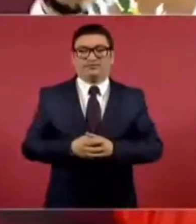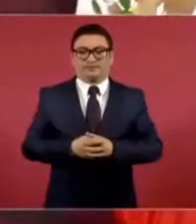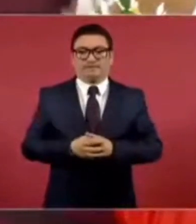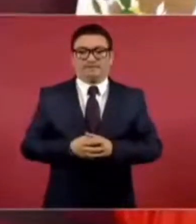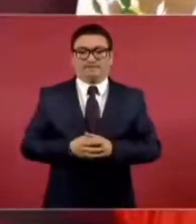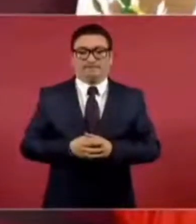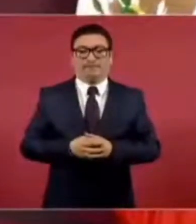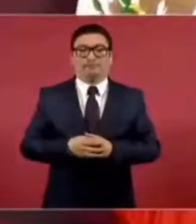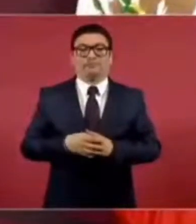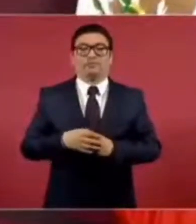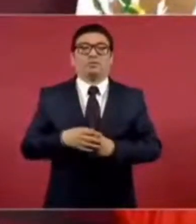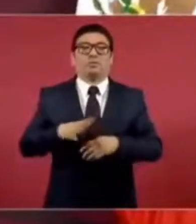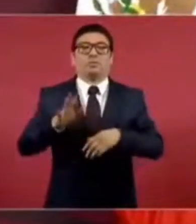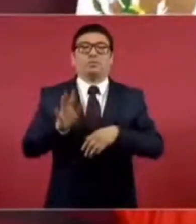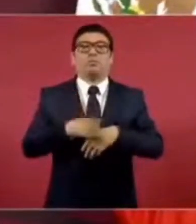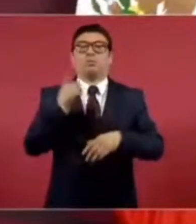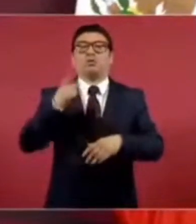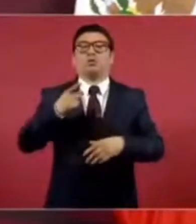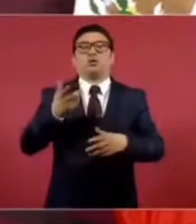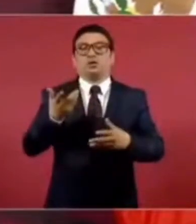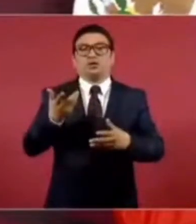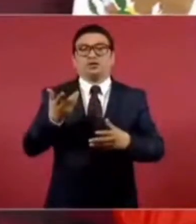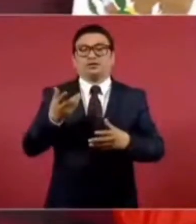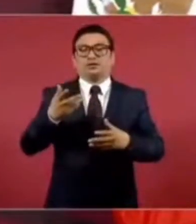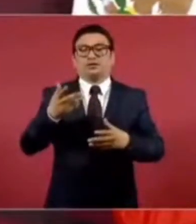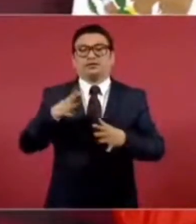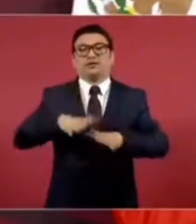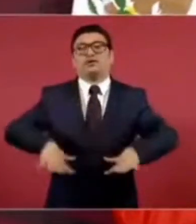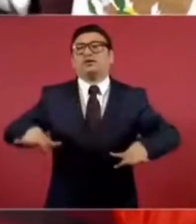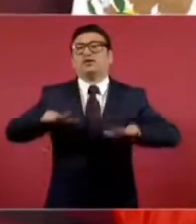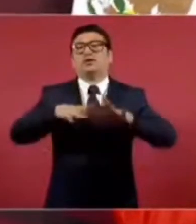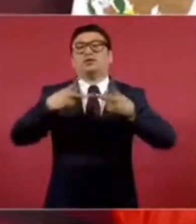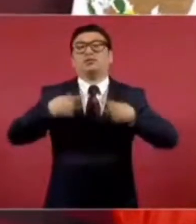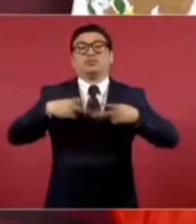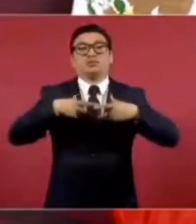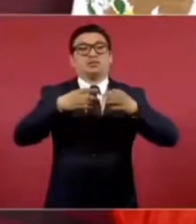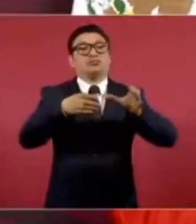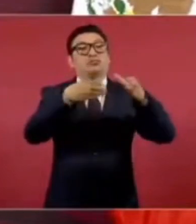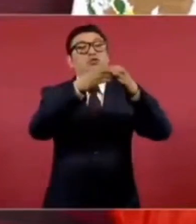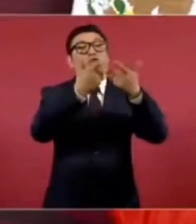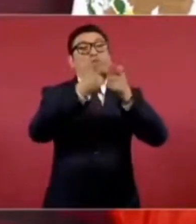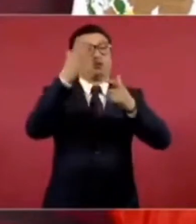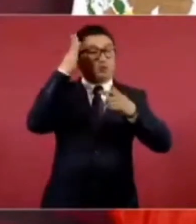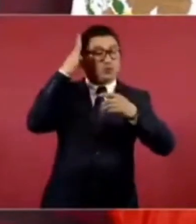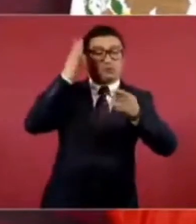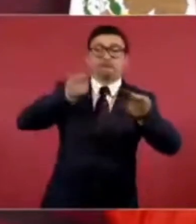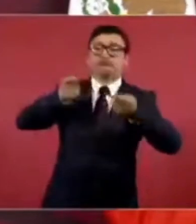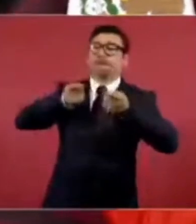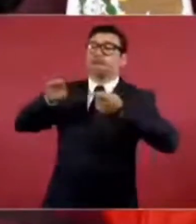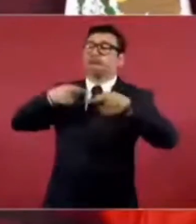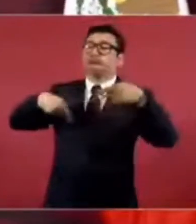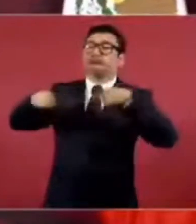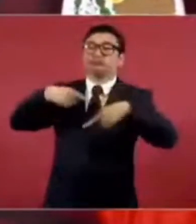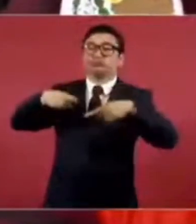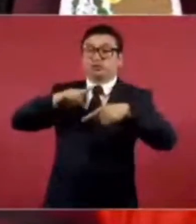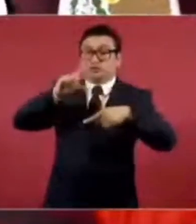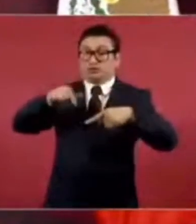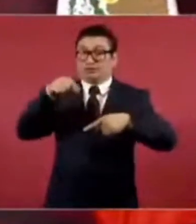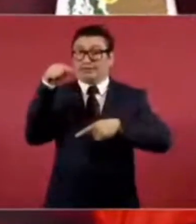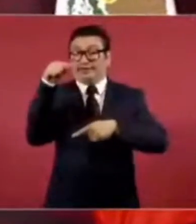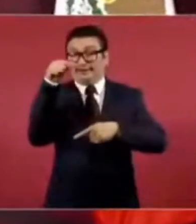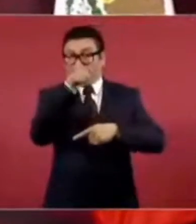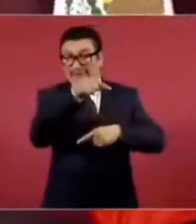que fue nada más, repito, una dirección. Y de repente esos